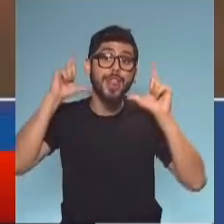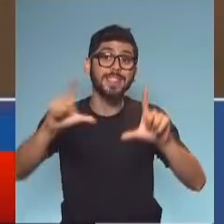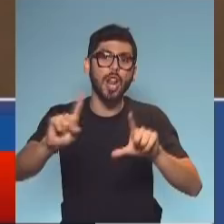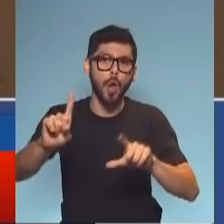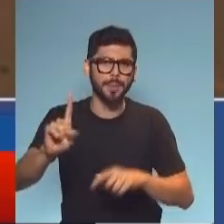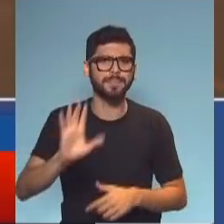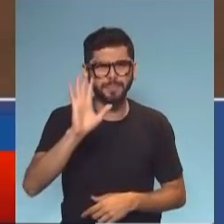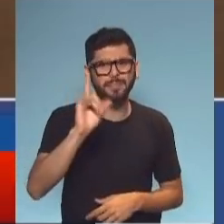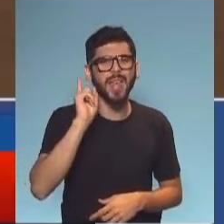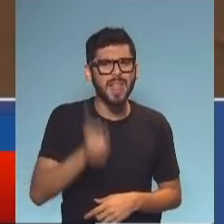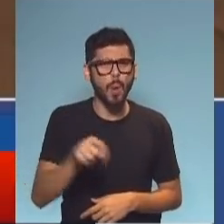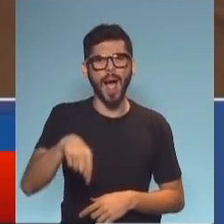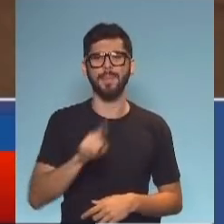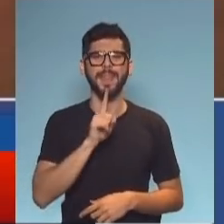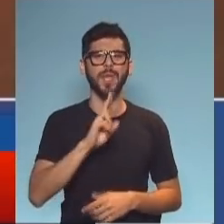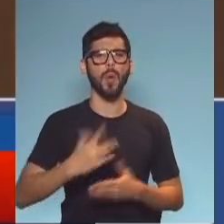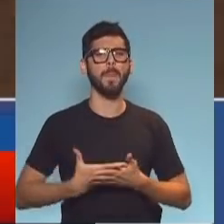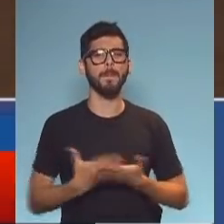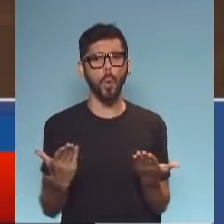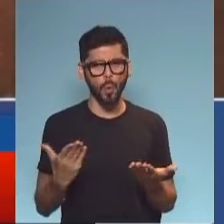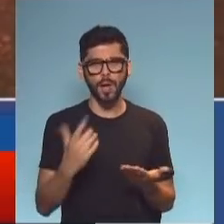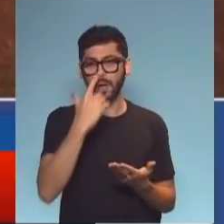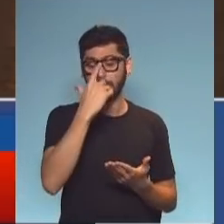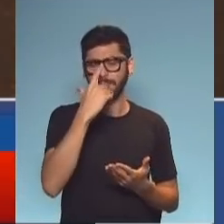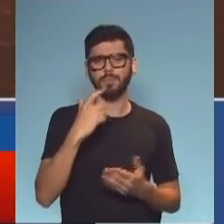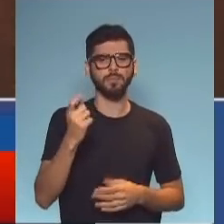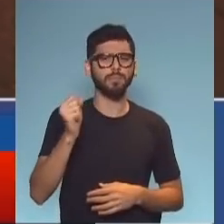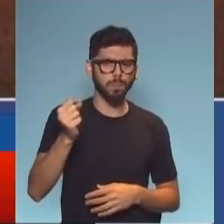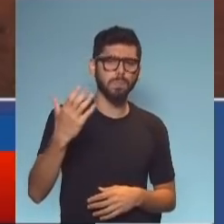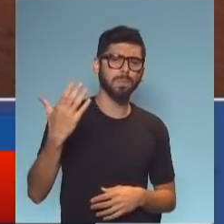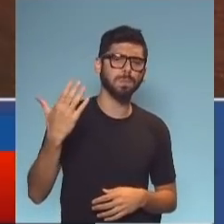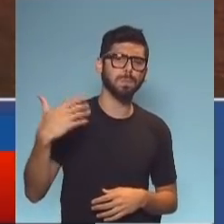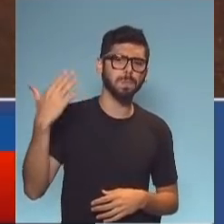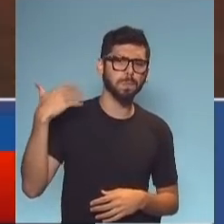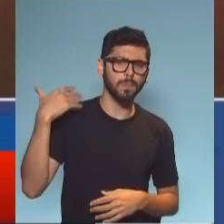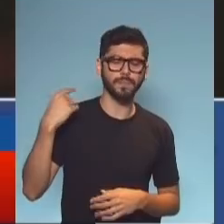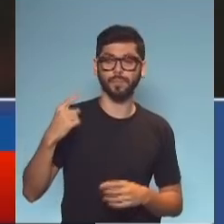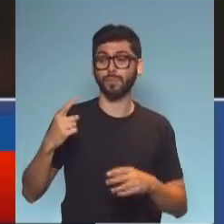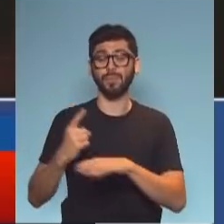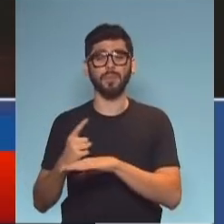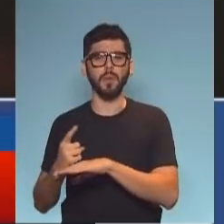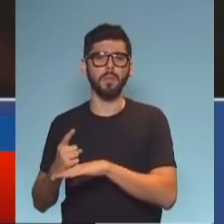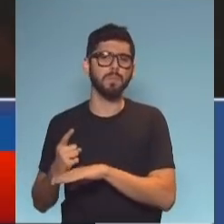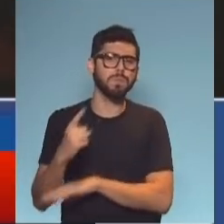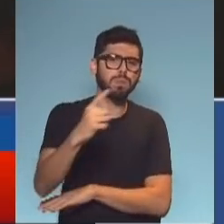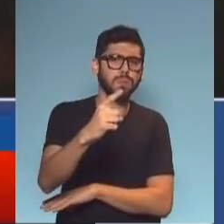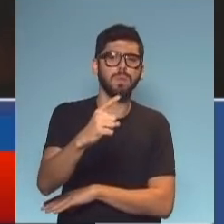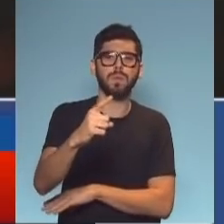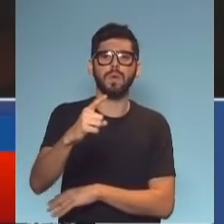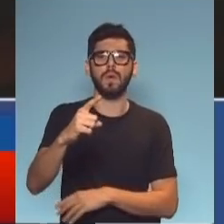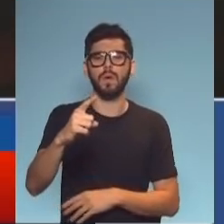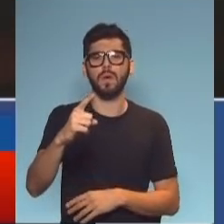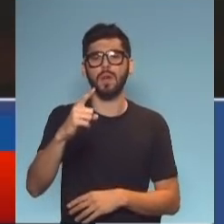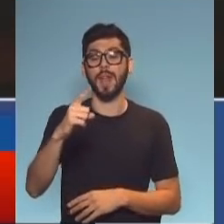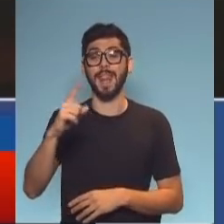sí, igualmente acá desde la televisión pública también lo hemos tratado previo a los lanzamientos de los cohetes